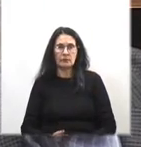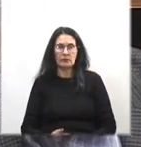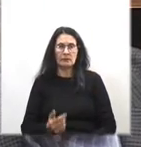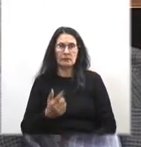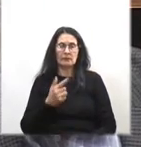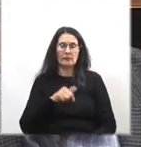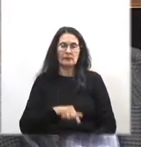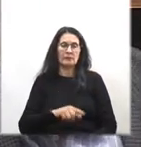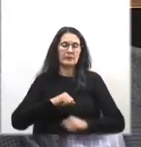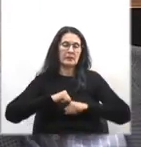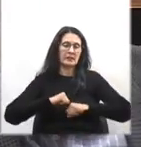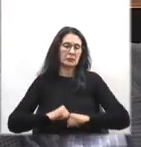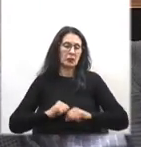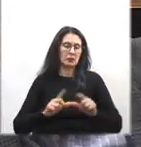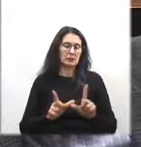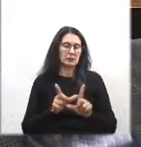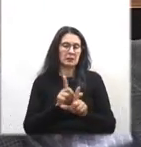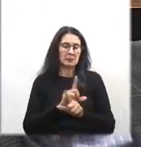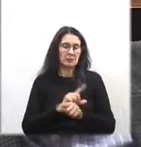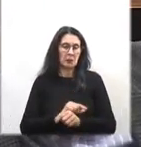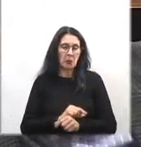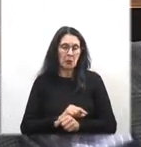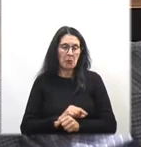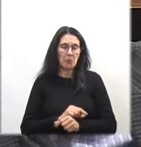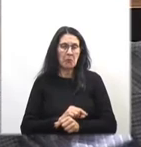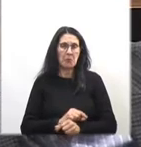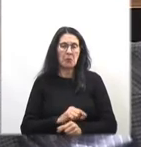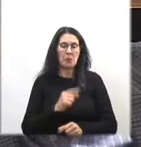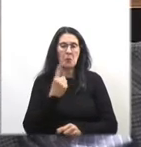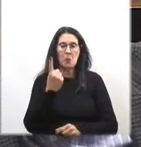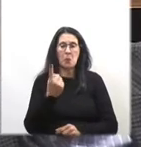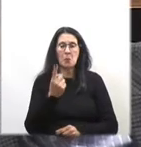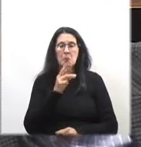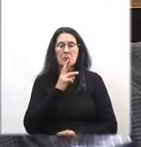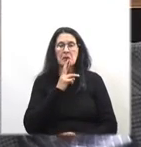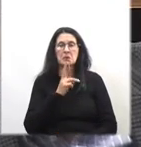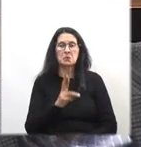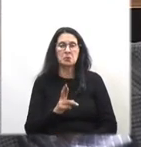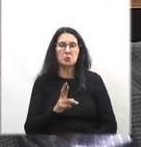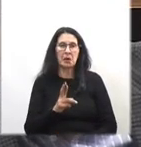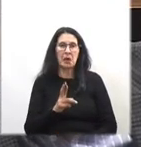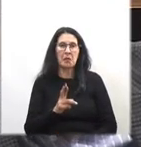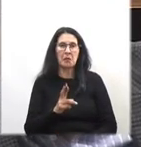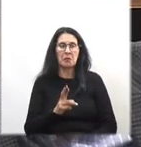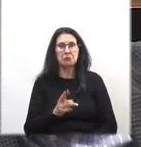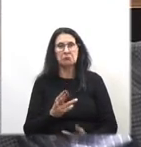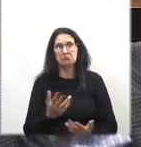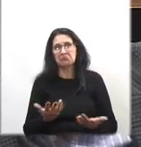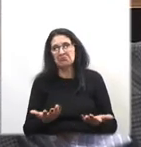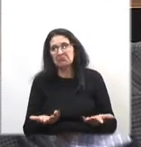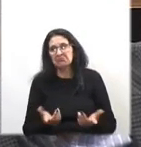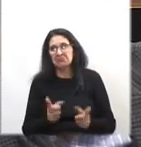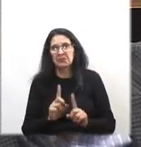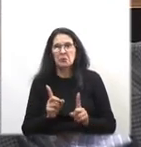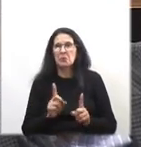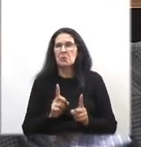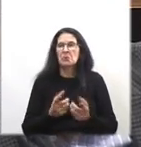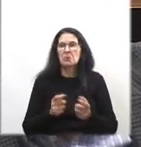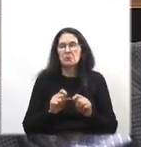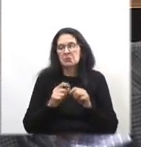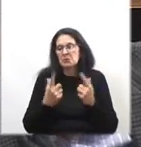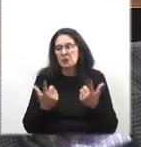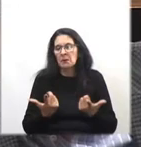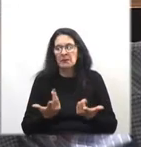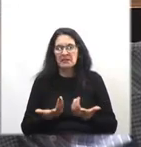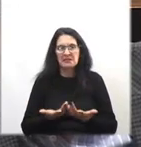La sesión culminó, señor presidente, con un resultado bastante poco previsto, bastante